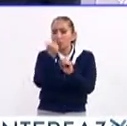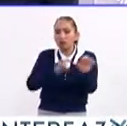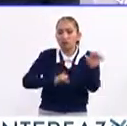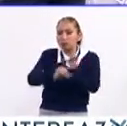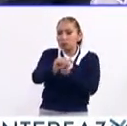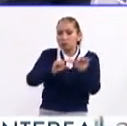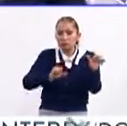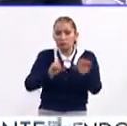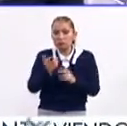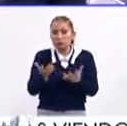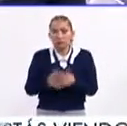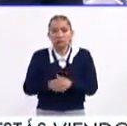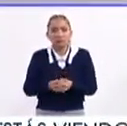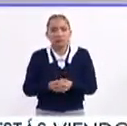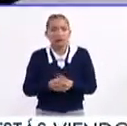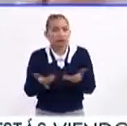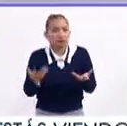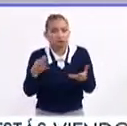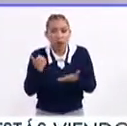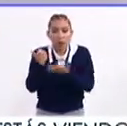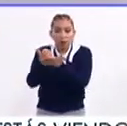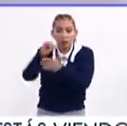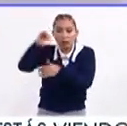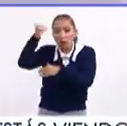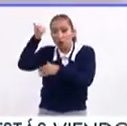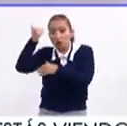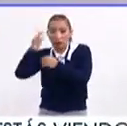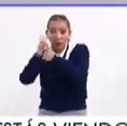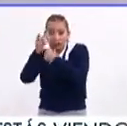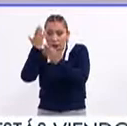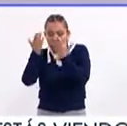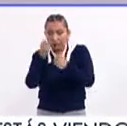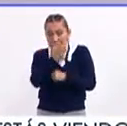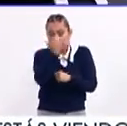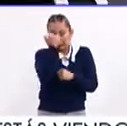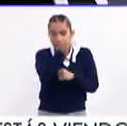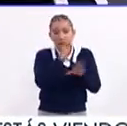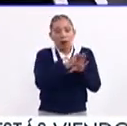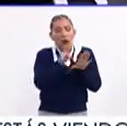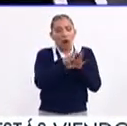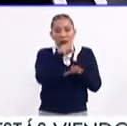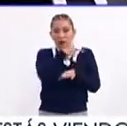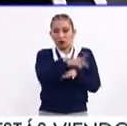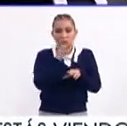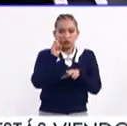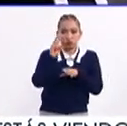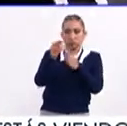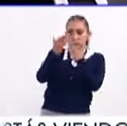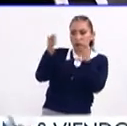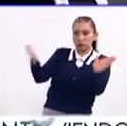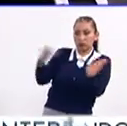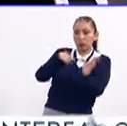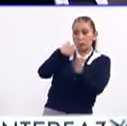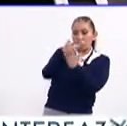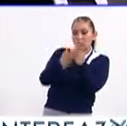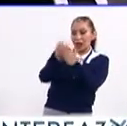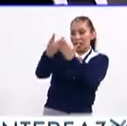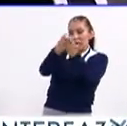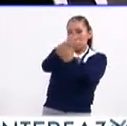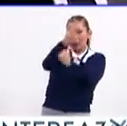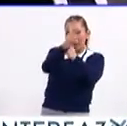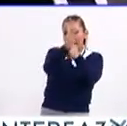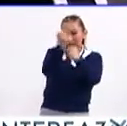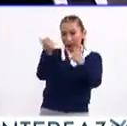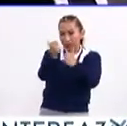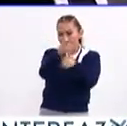dado hacer algún tipo de complementos en el extranjero? ¿Cuál sí, es la esa es la idea. Como tiene una visión de que las políticas públicas